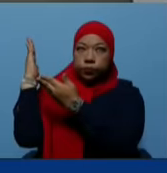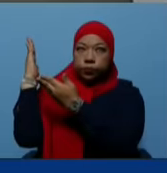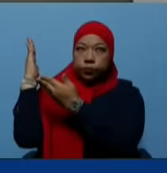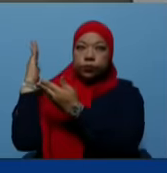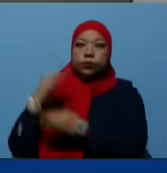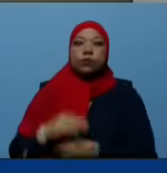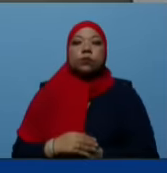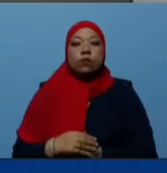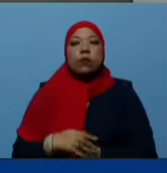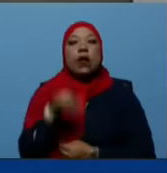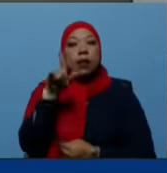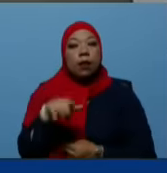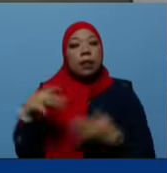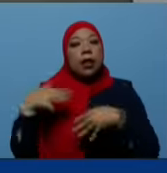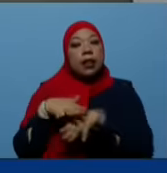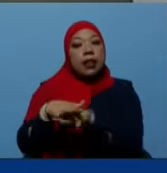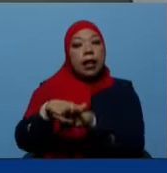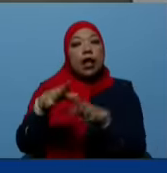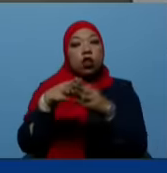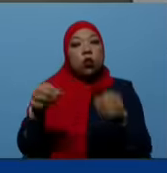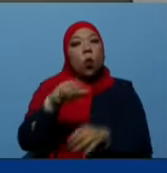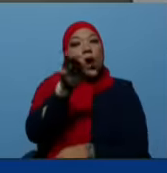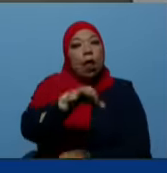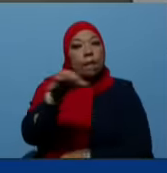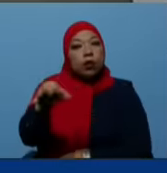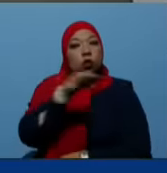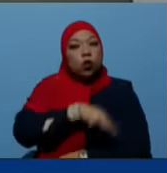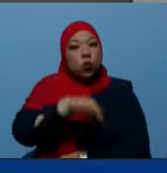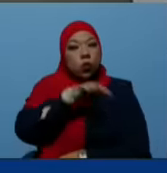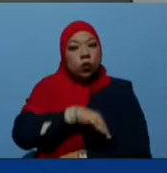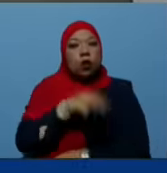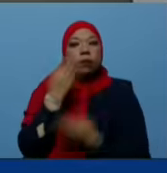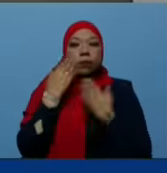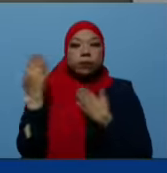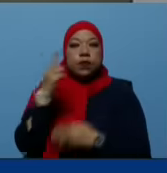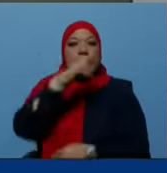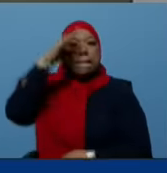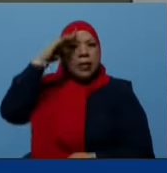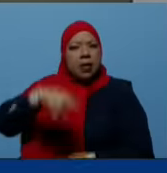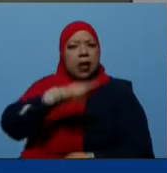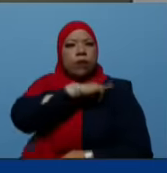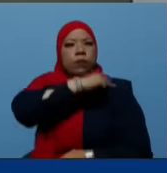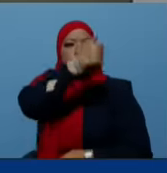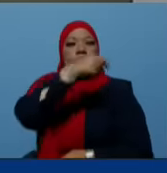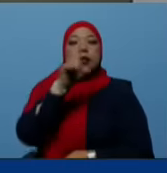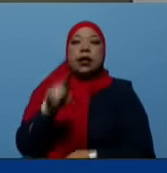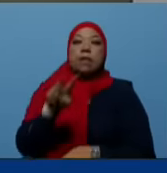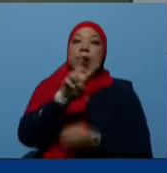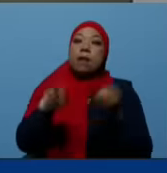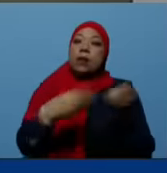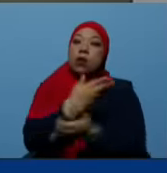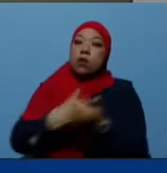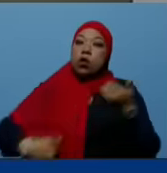e Integridad Nacional, el general en jefe Vladimir Padrino, el vicepresidente de Comunicación,